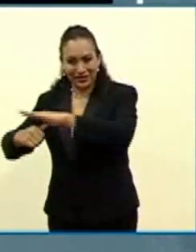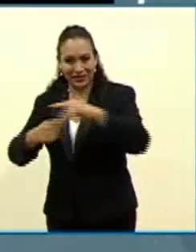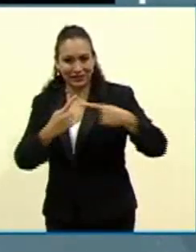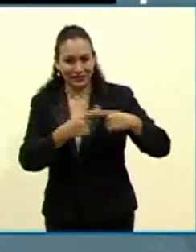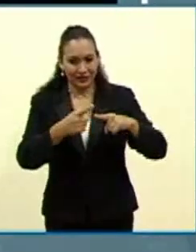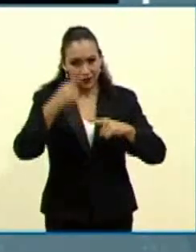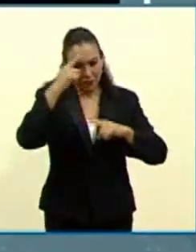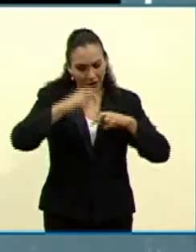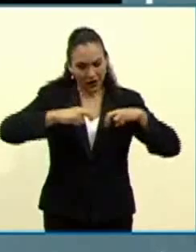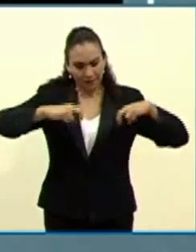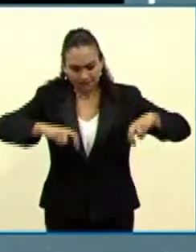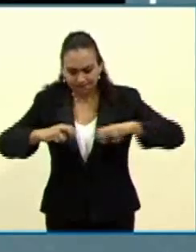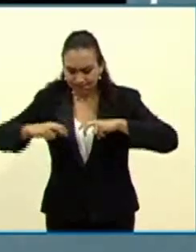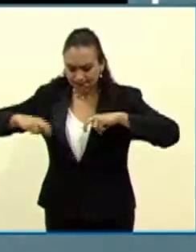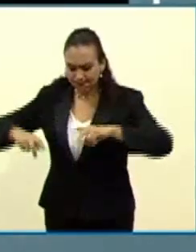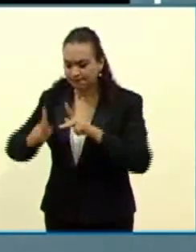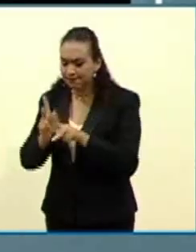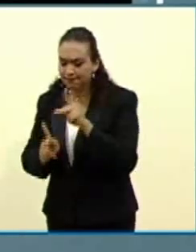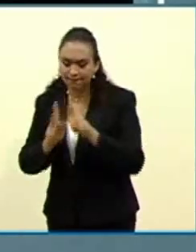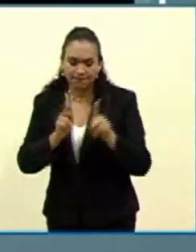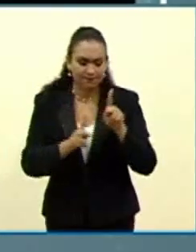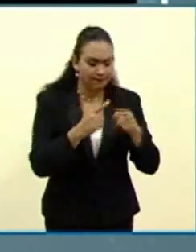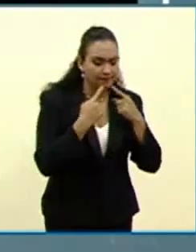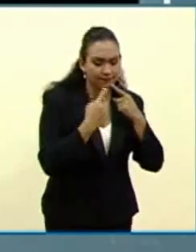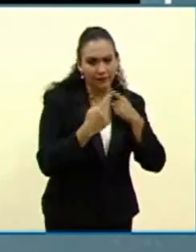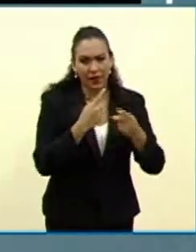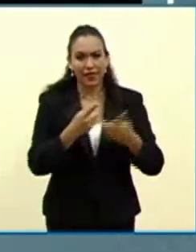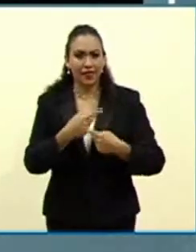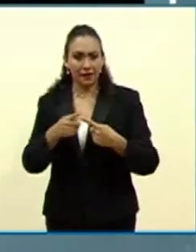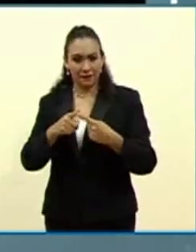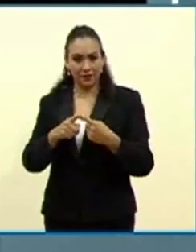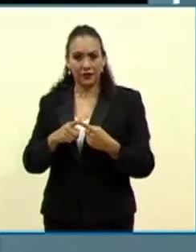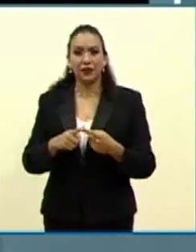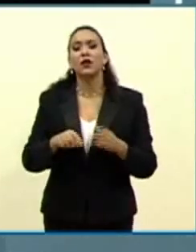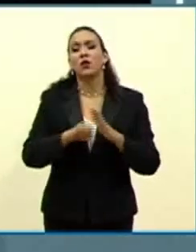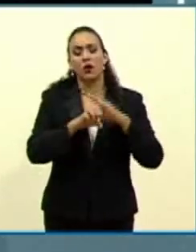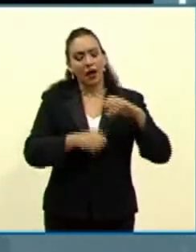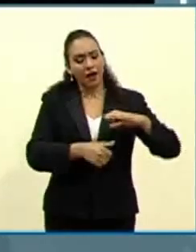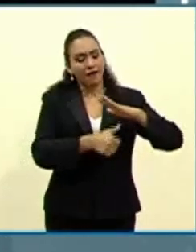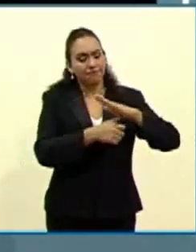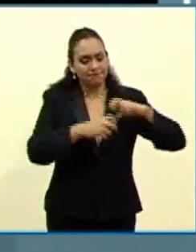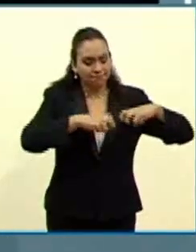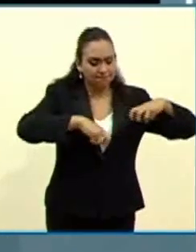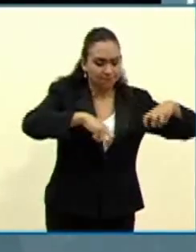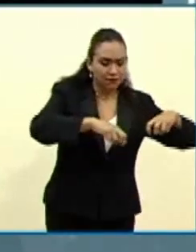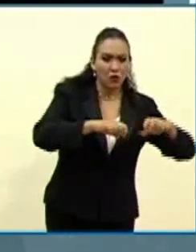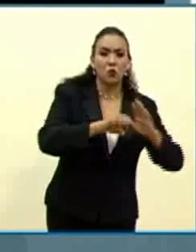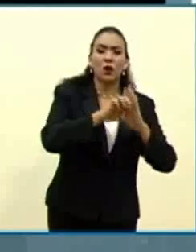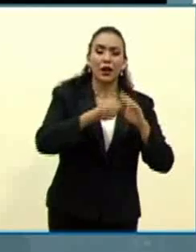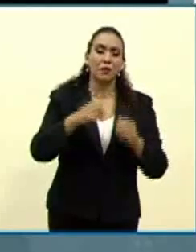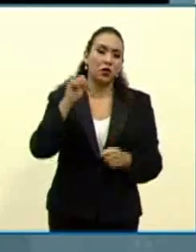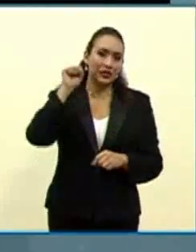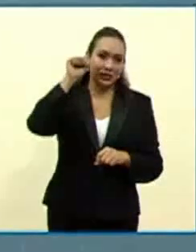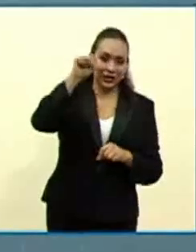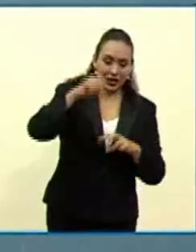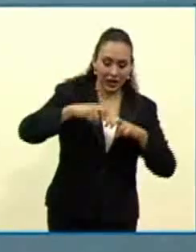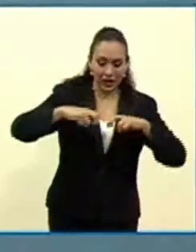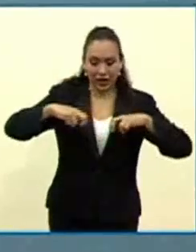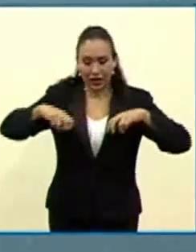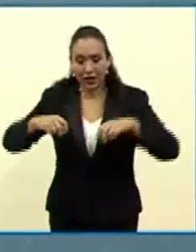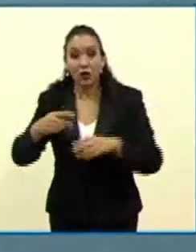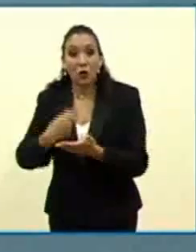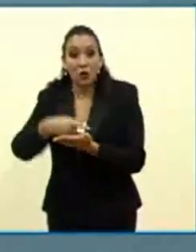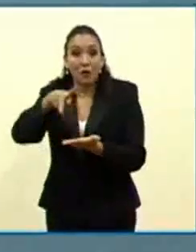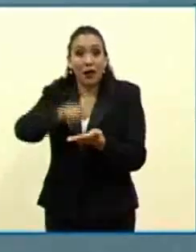planteamientos de las diversas organizaciones y sindicatos en torno a los temas de la situación de las plazas a disposición del